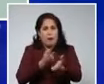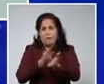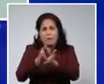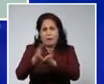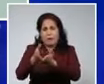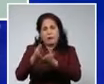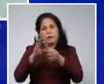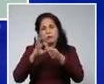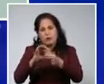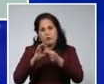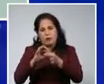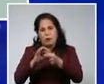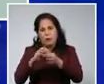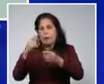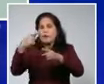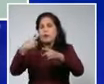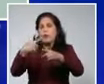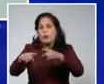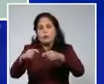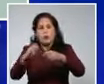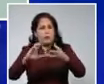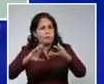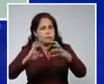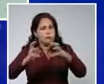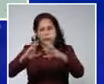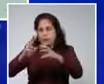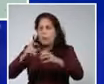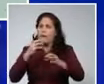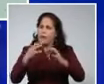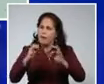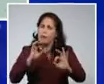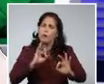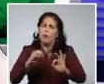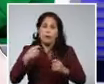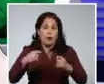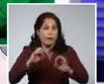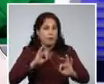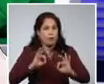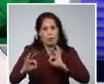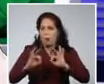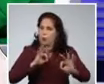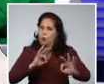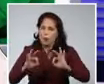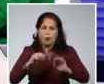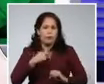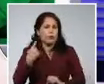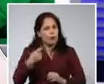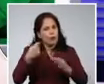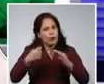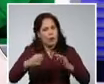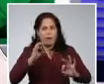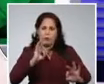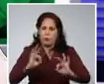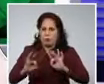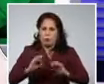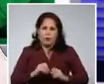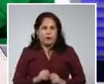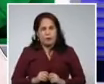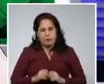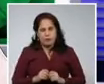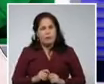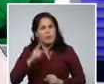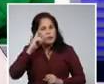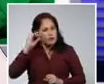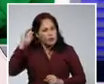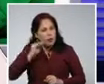complicaciones que se puedan presentar. Por lo tanto, tenemos que protegernos, todos se tienen que proteger, pero indiscutiblemente los que